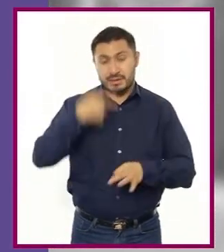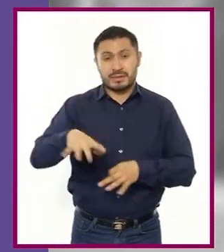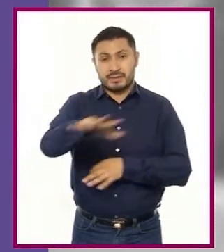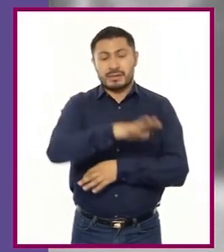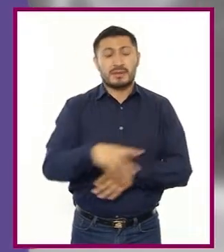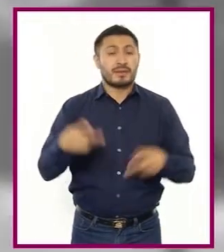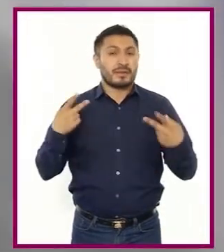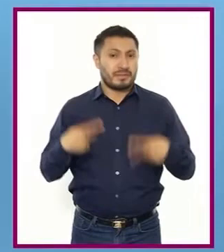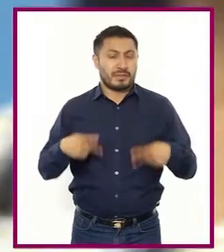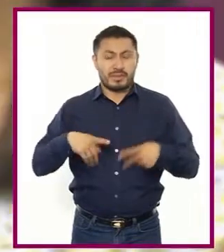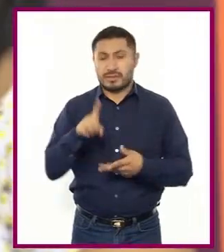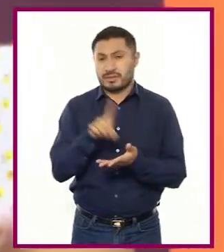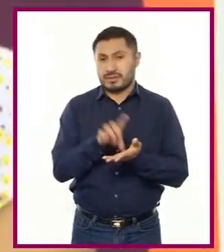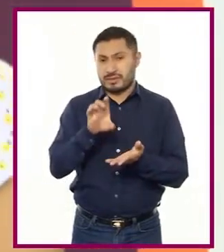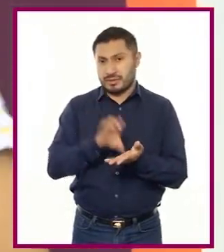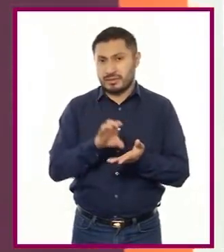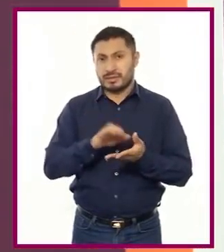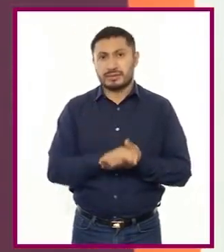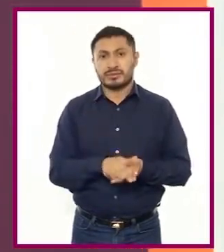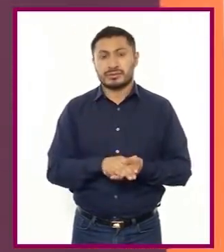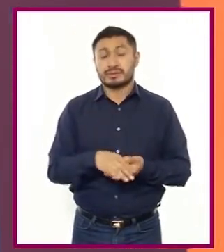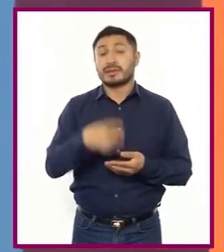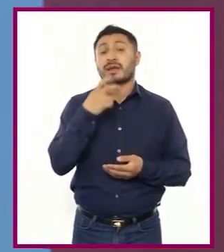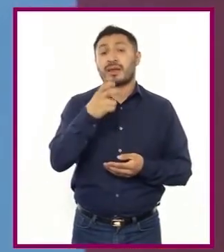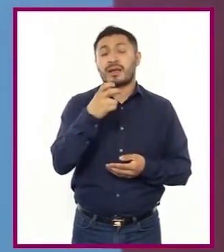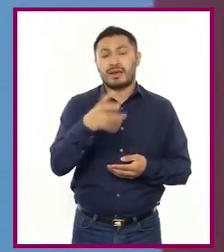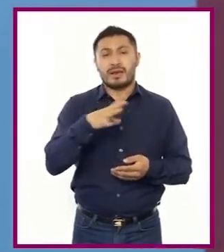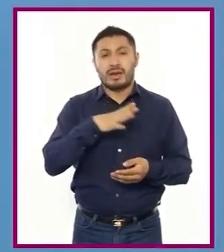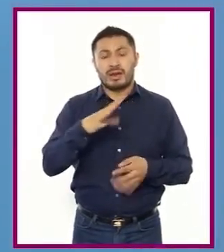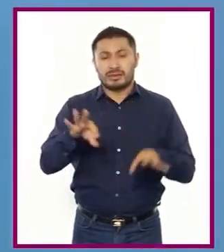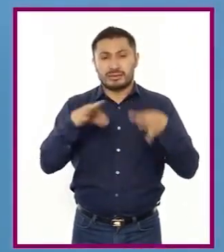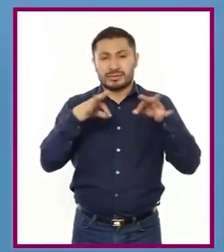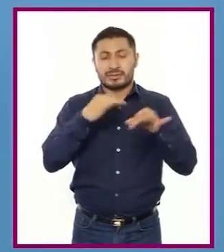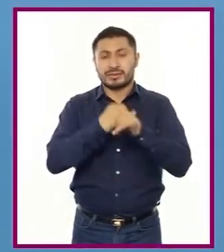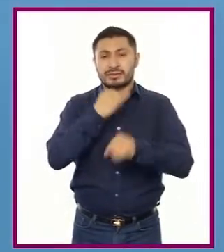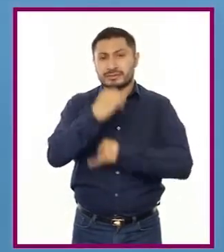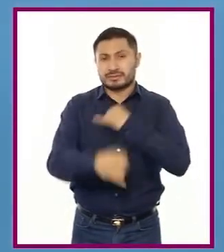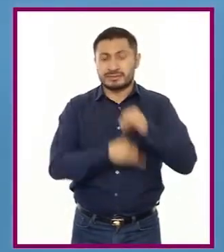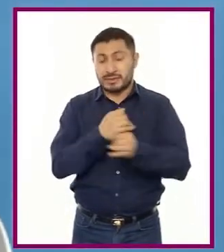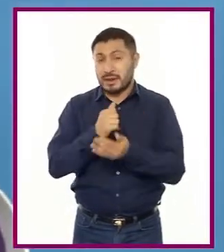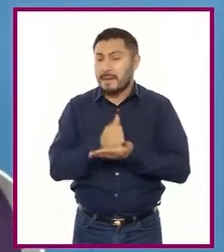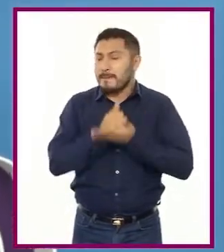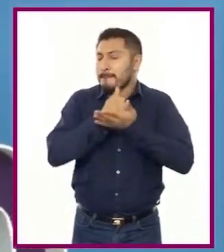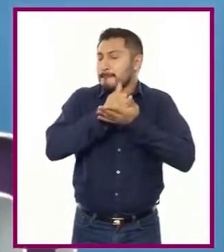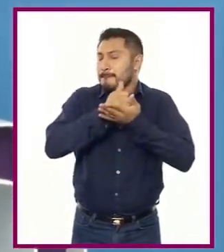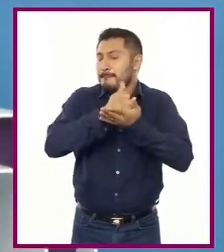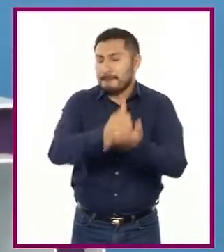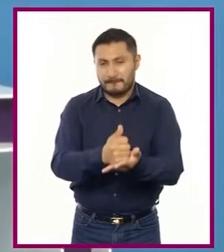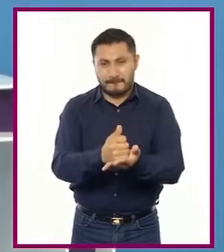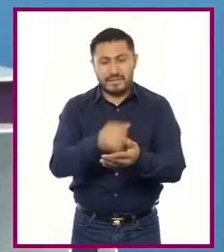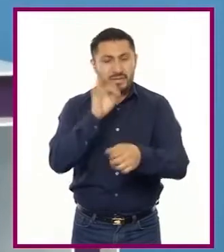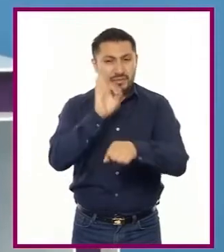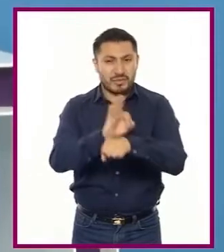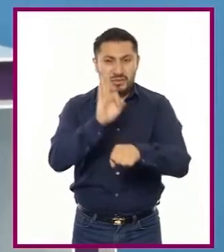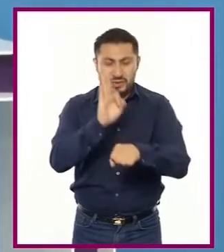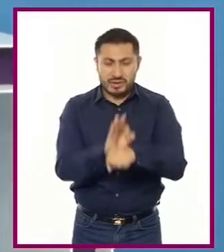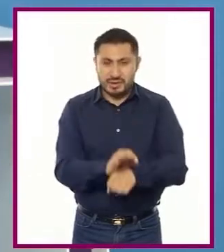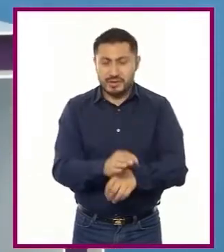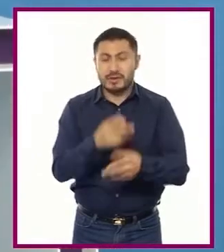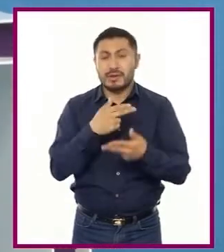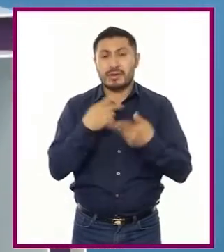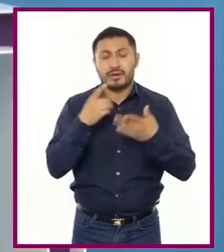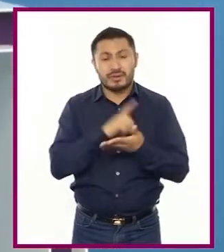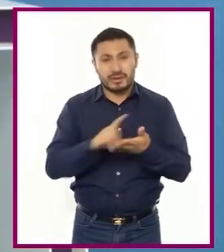personas con discapacidad. Por eso, los tratados internacionales contribuyen a la consolidación de los derechos